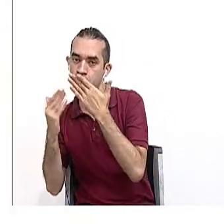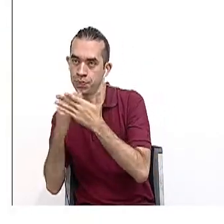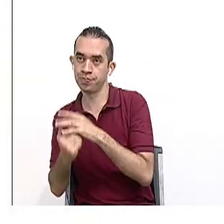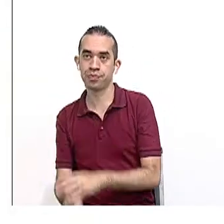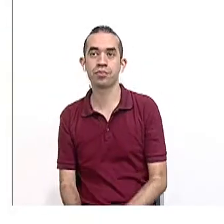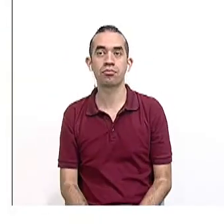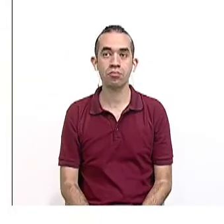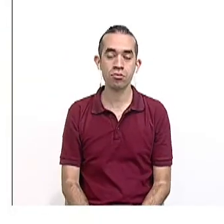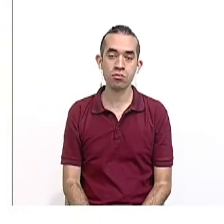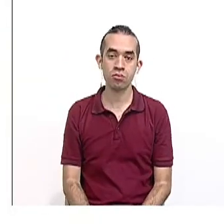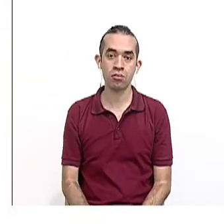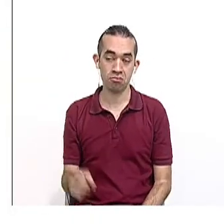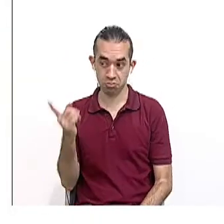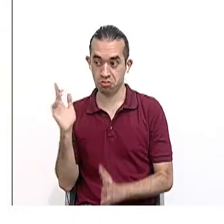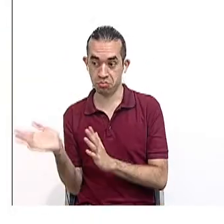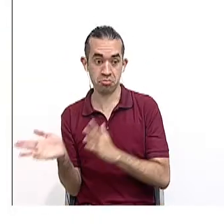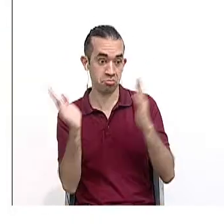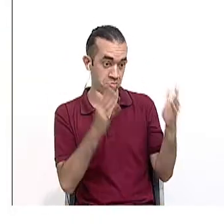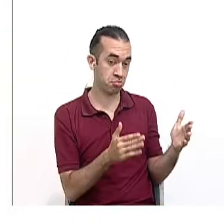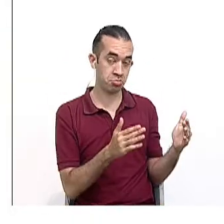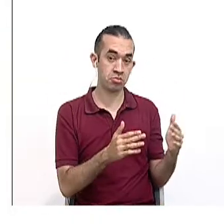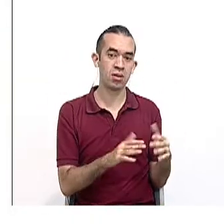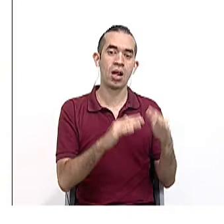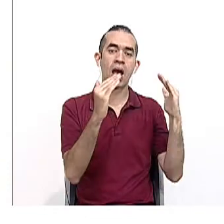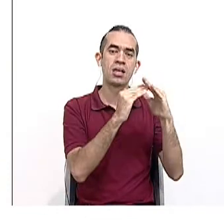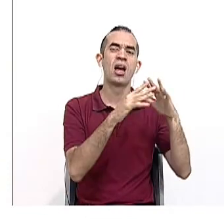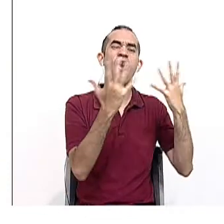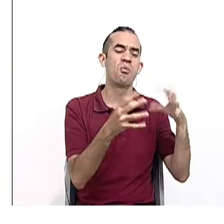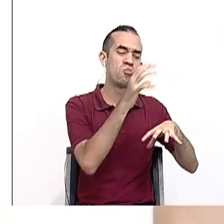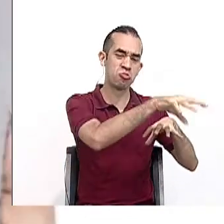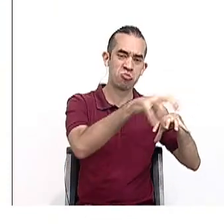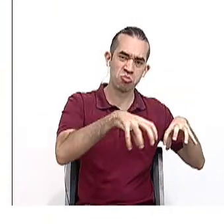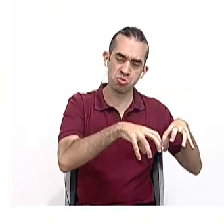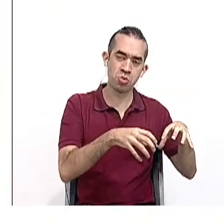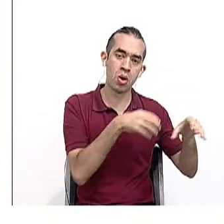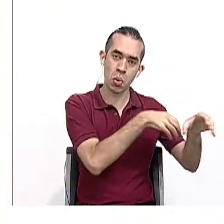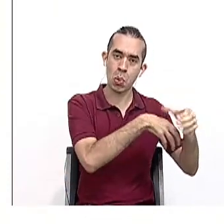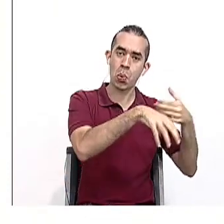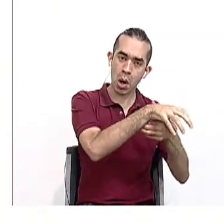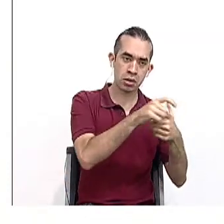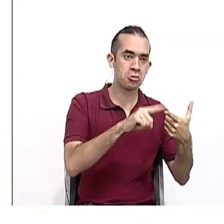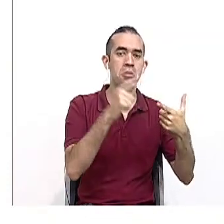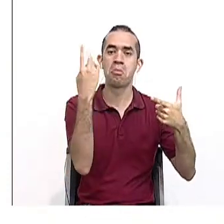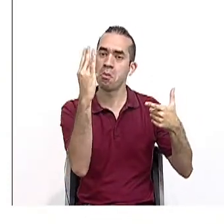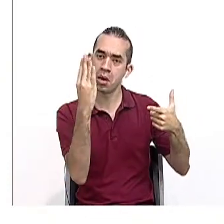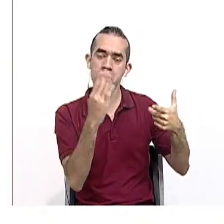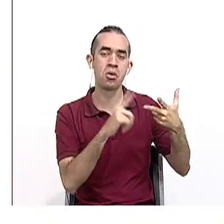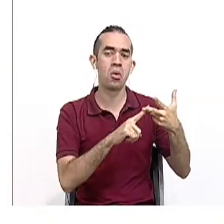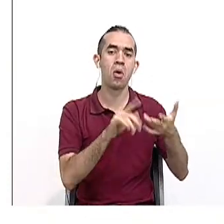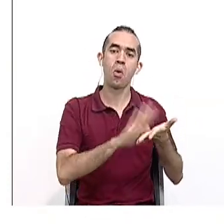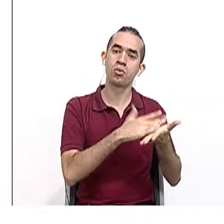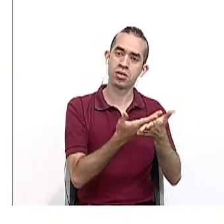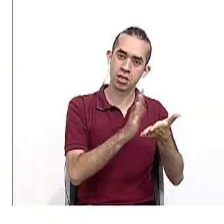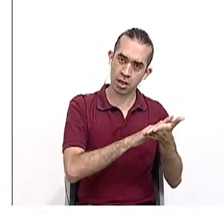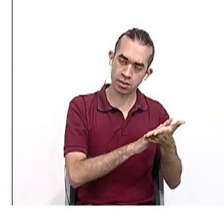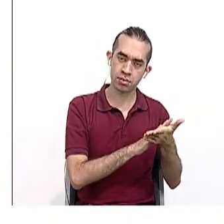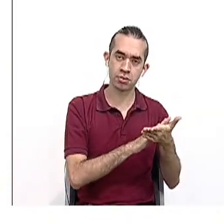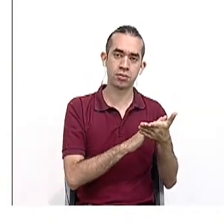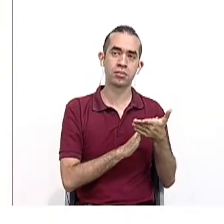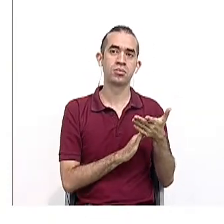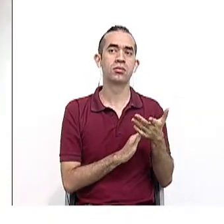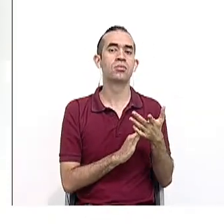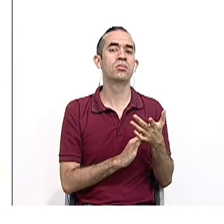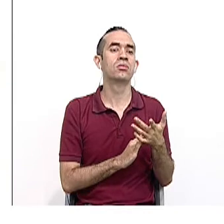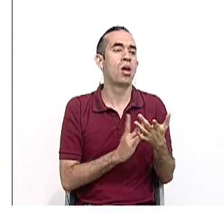También tenemos que tener claro cuántas partes tendrá la casa: cuartos, baños, cocina, al igual cuáles van a